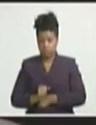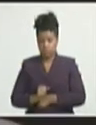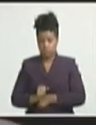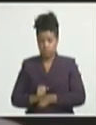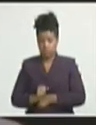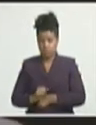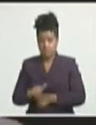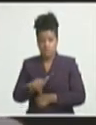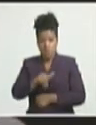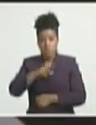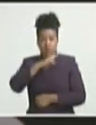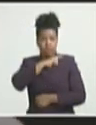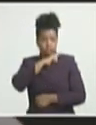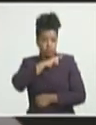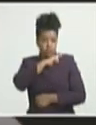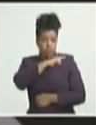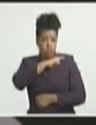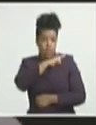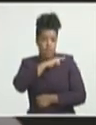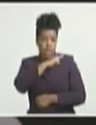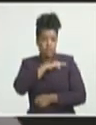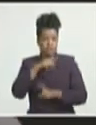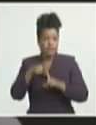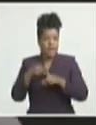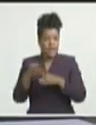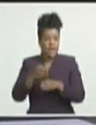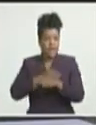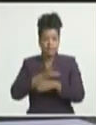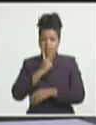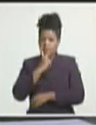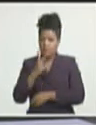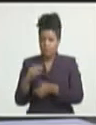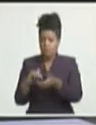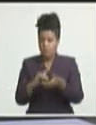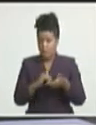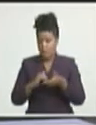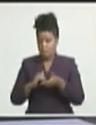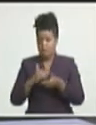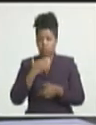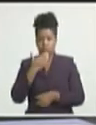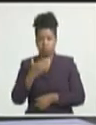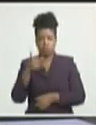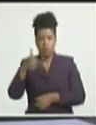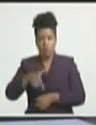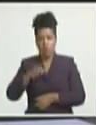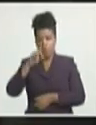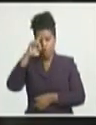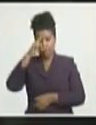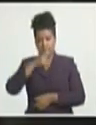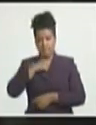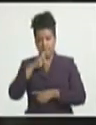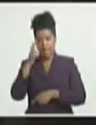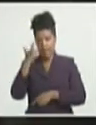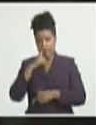cuadro, tarea que venía atendiendo ejemplarmente el compañero José Ramón Machado Ventura.